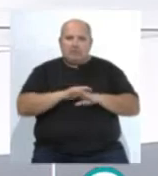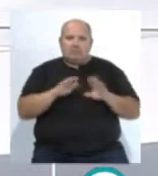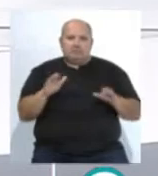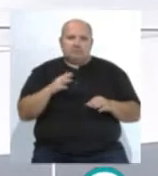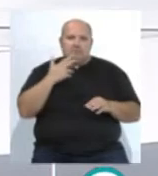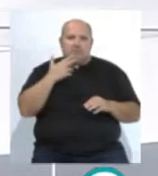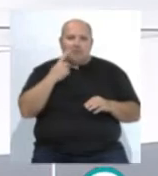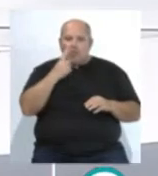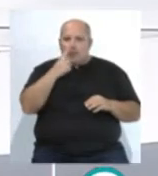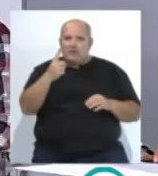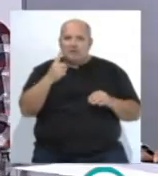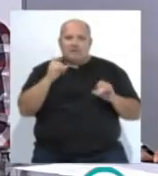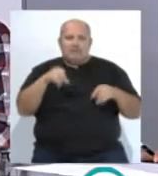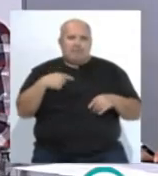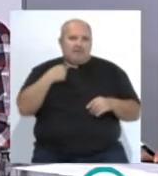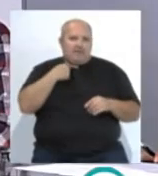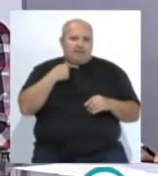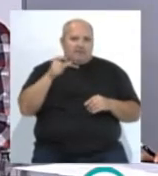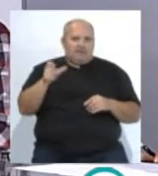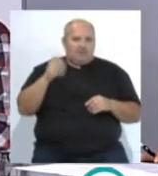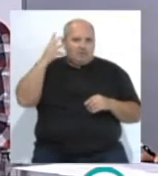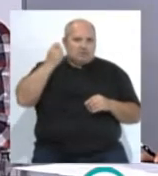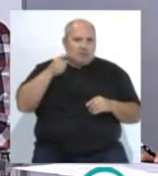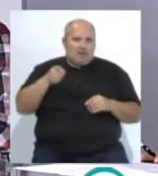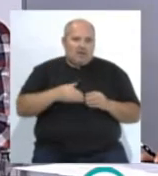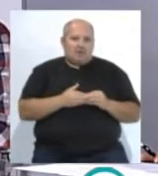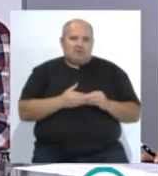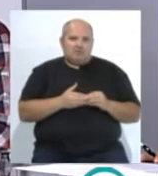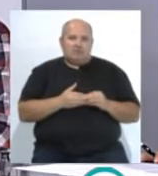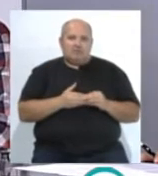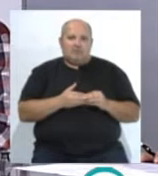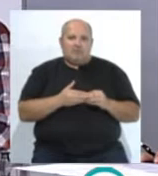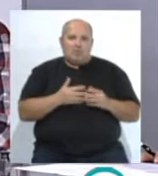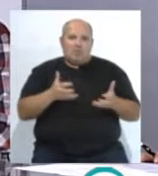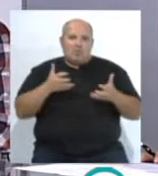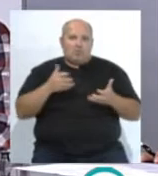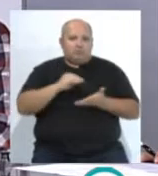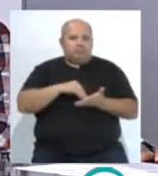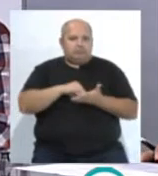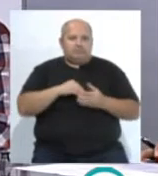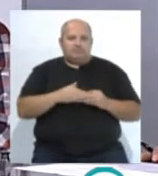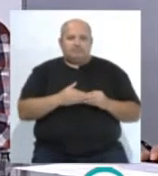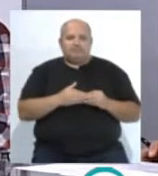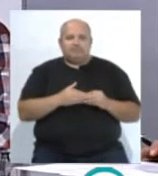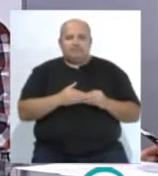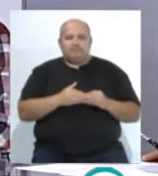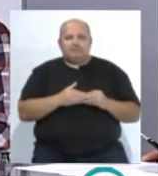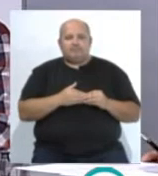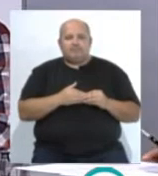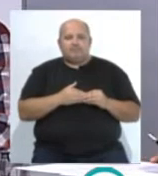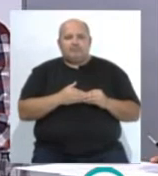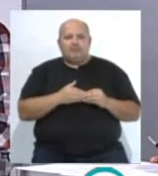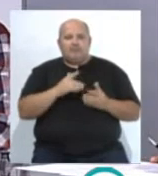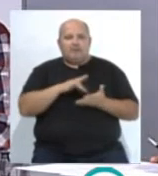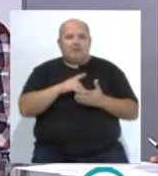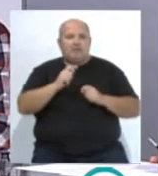Europa esto. Más, ¿no?, de un año sin perder, creo que lleva cerca de... Y eso, los partidos que tú dices, ganando consecutivamente también. O sea, 18